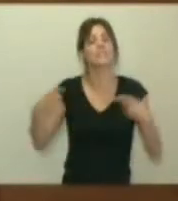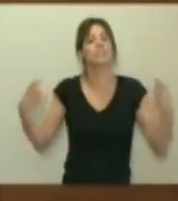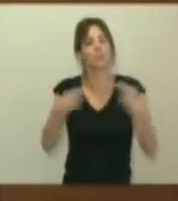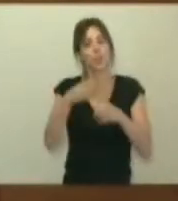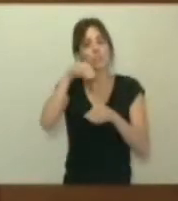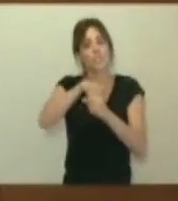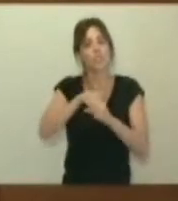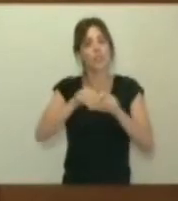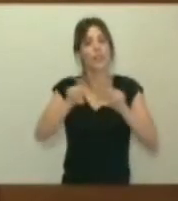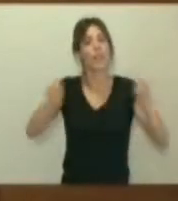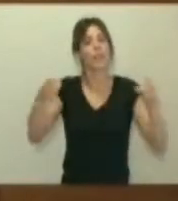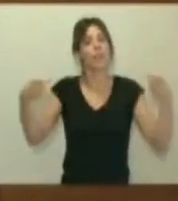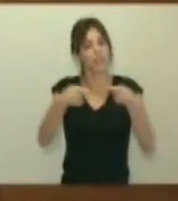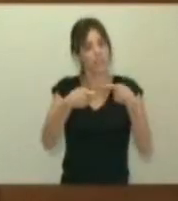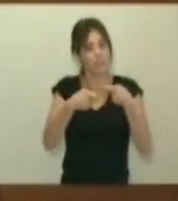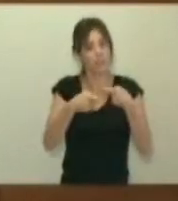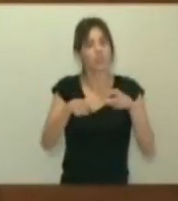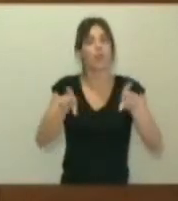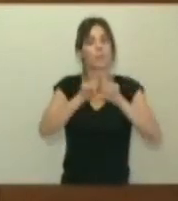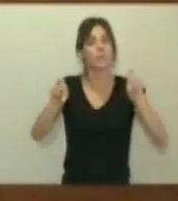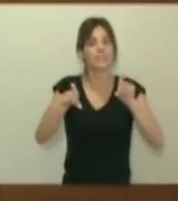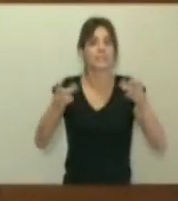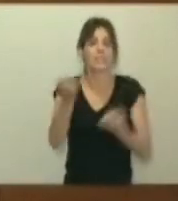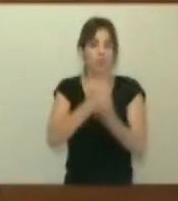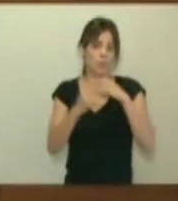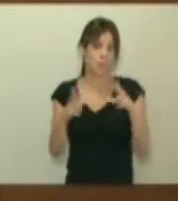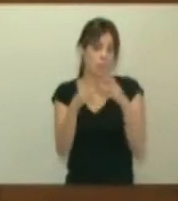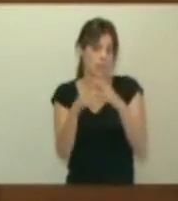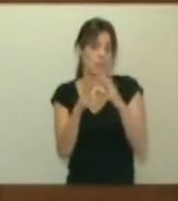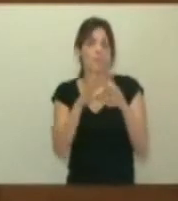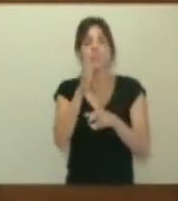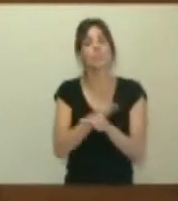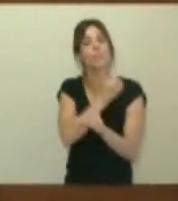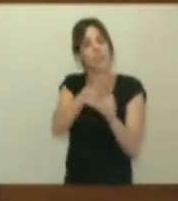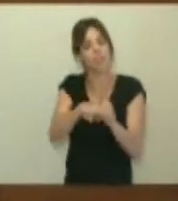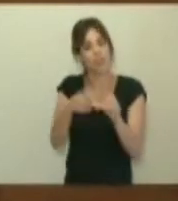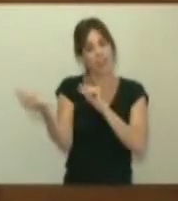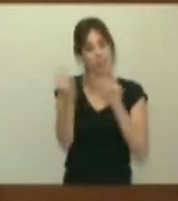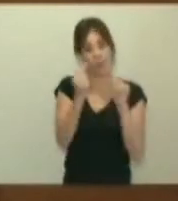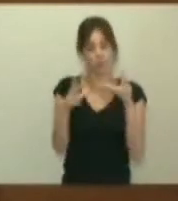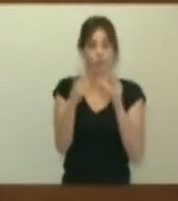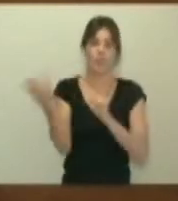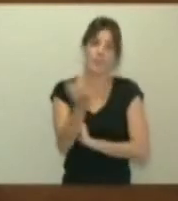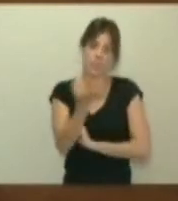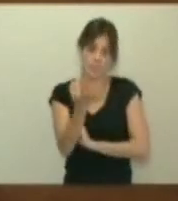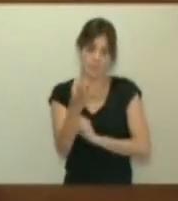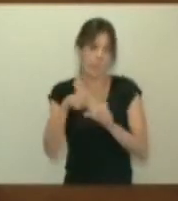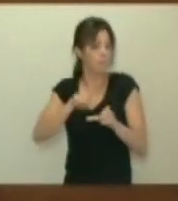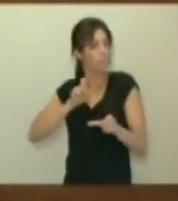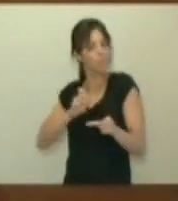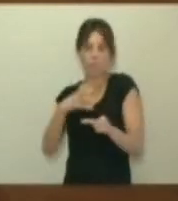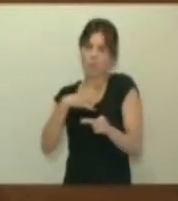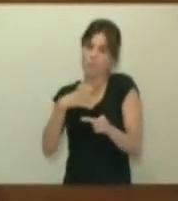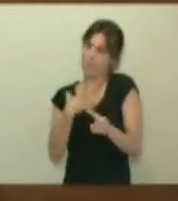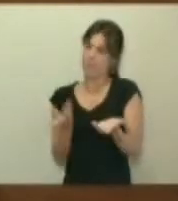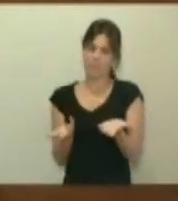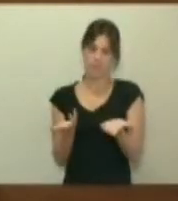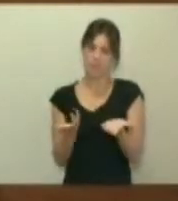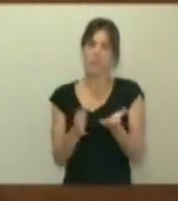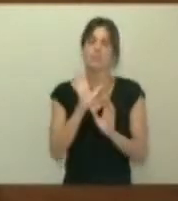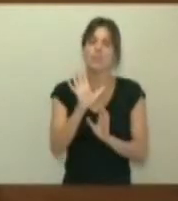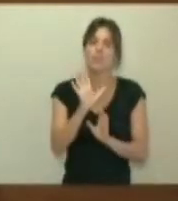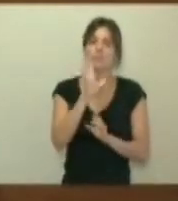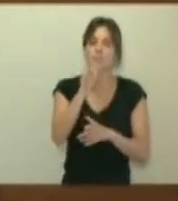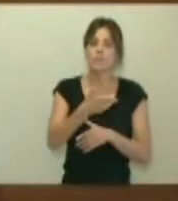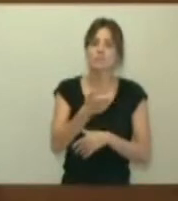Y no podemos seguir excluyéndoles de ese diálogo social. Precisamente Para dar respuesta a este nuevo paradigma laboral y